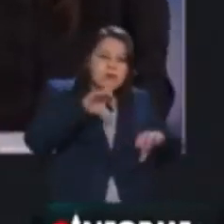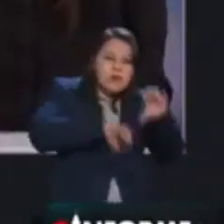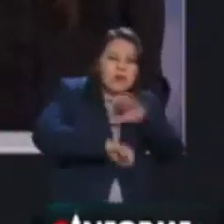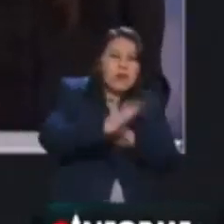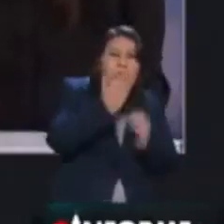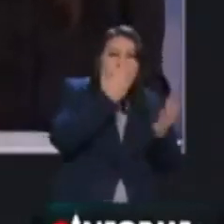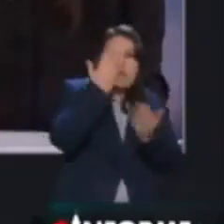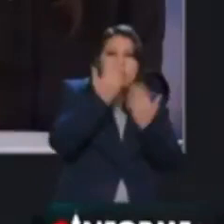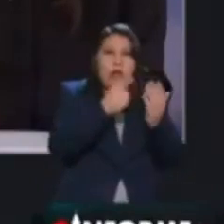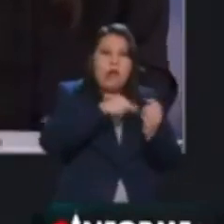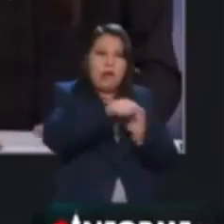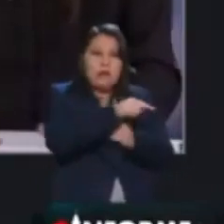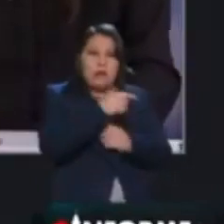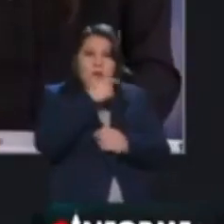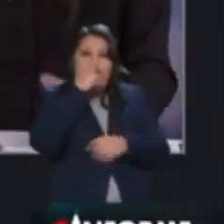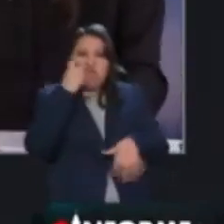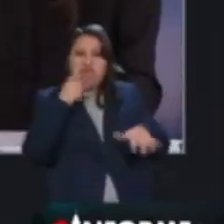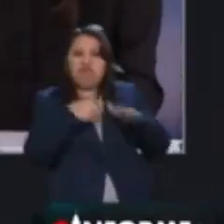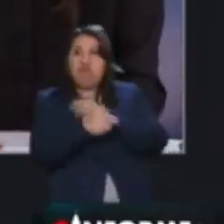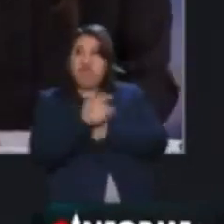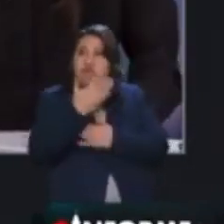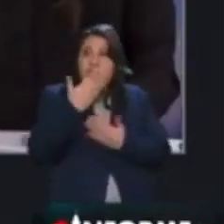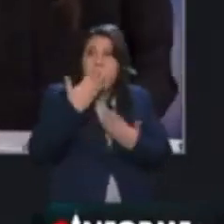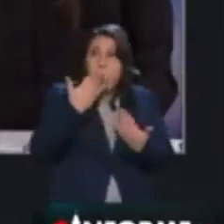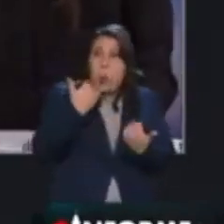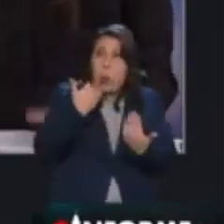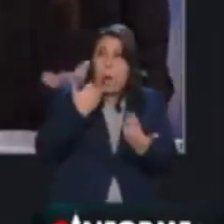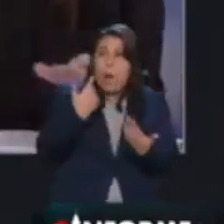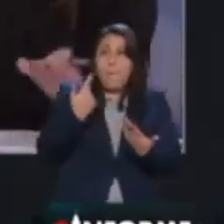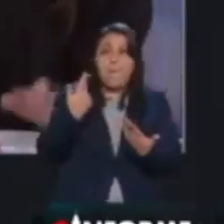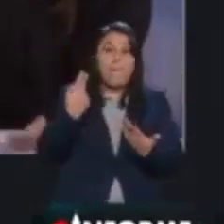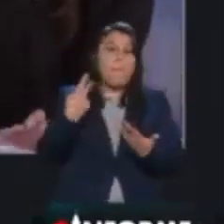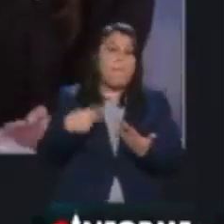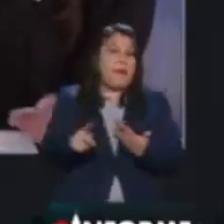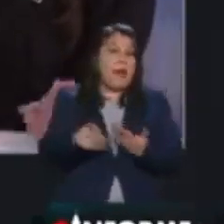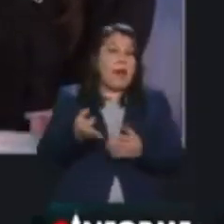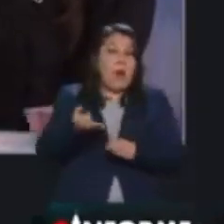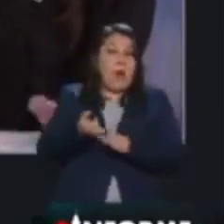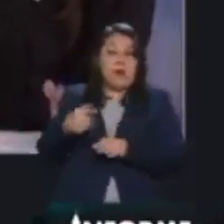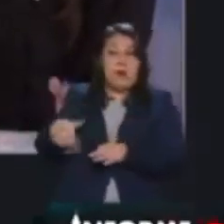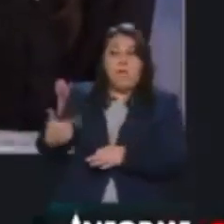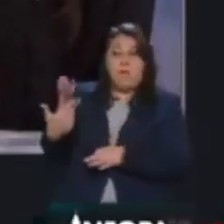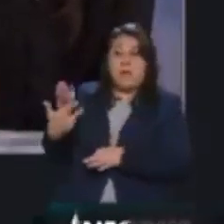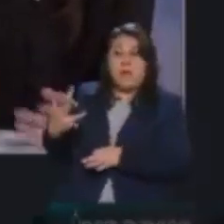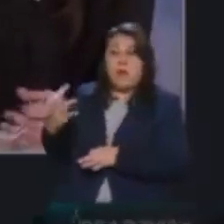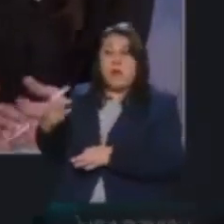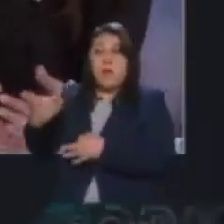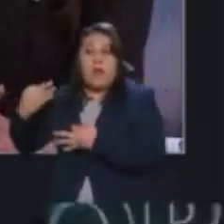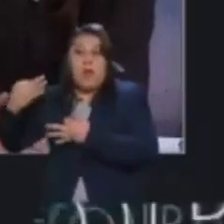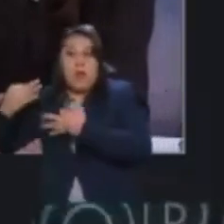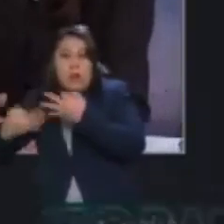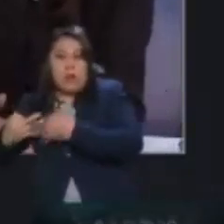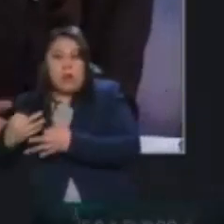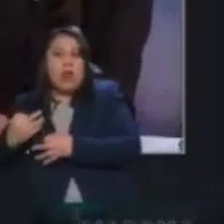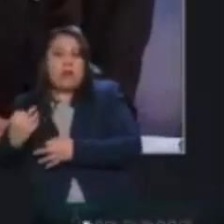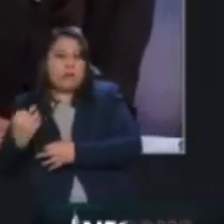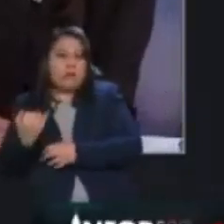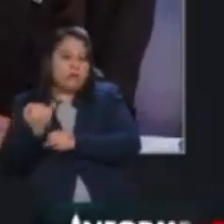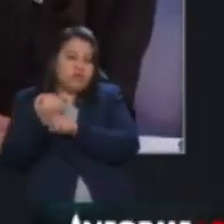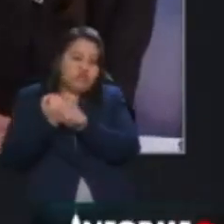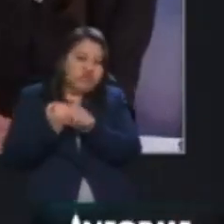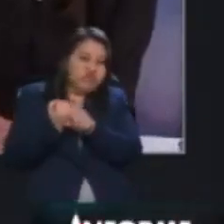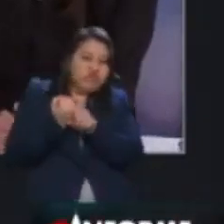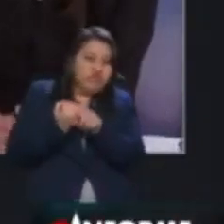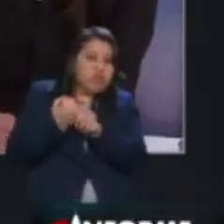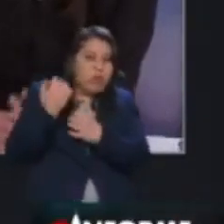pues no existe la corrupción. Está en investigación. Lo que no sabíamos, que ahora, digamos, se añadió a todo este